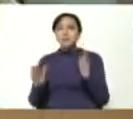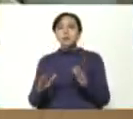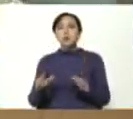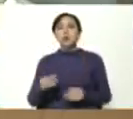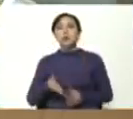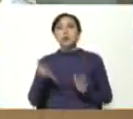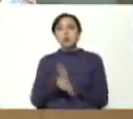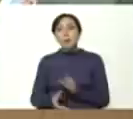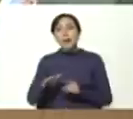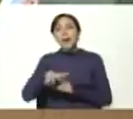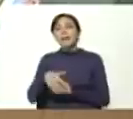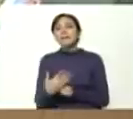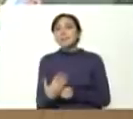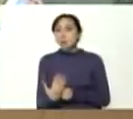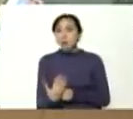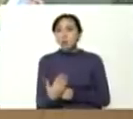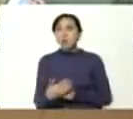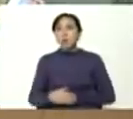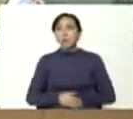situación,